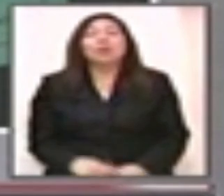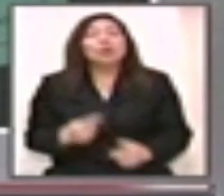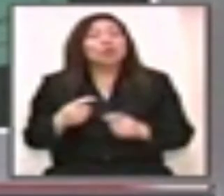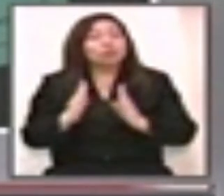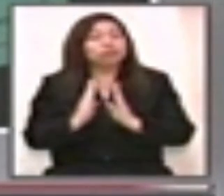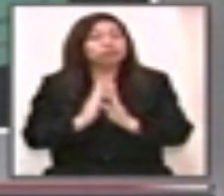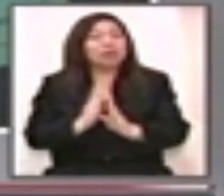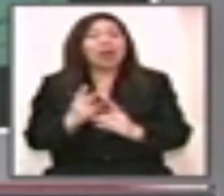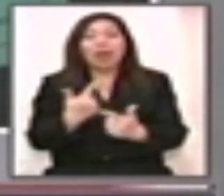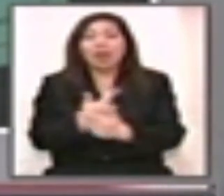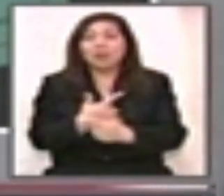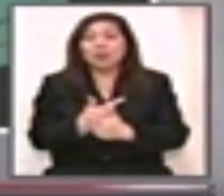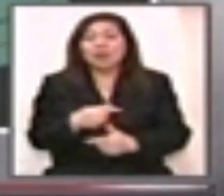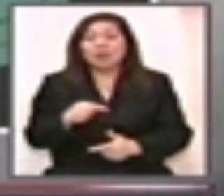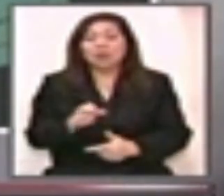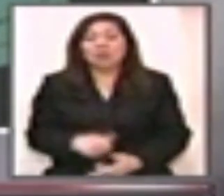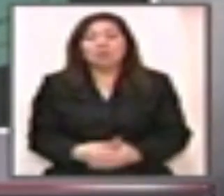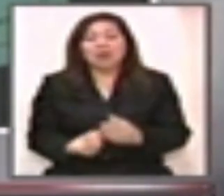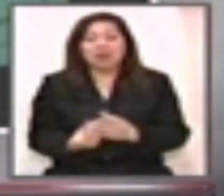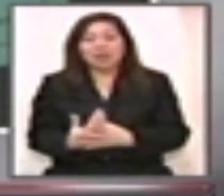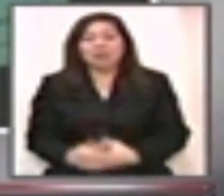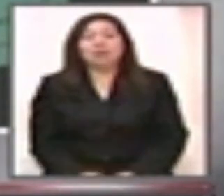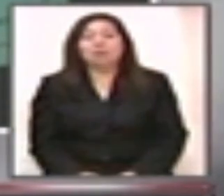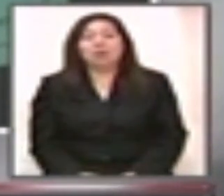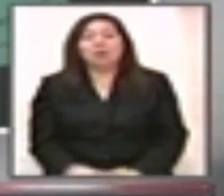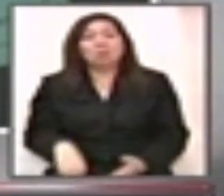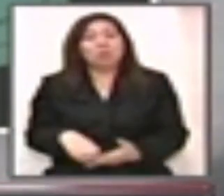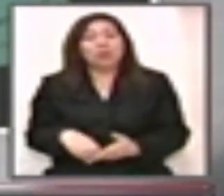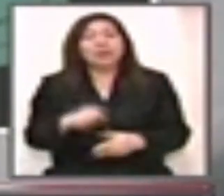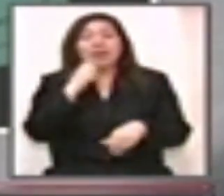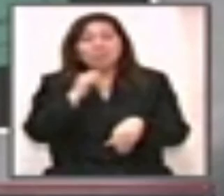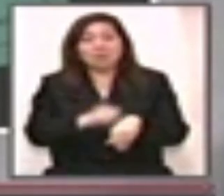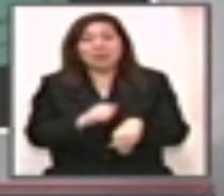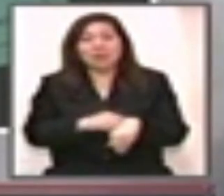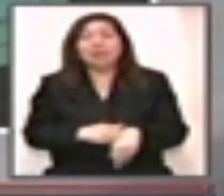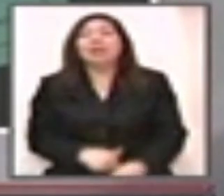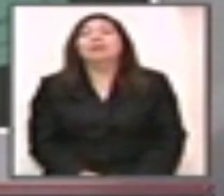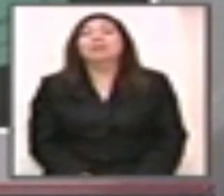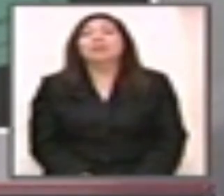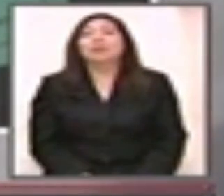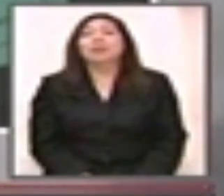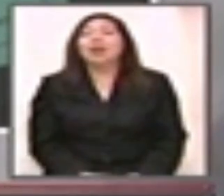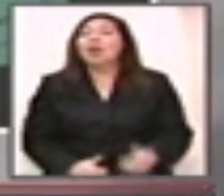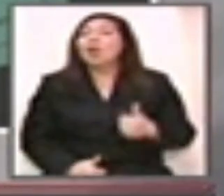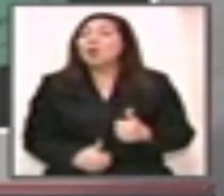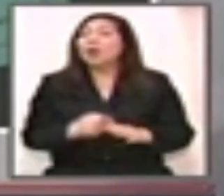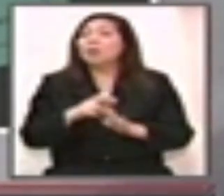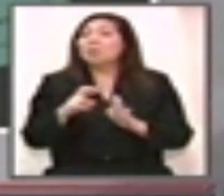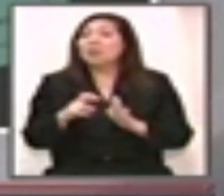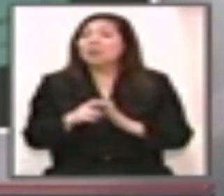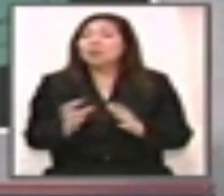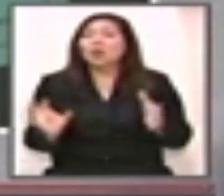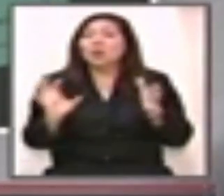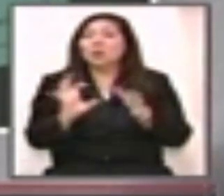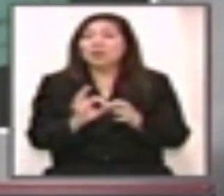en Ayacucho, en el pueblo de La Quinua, en Arequipa, el pueblo de Piedra de Ciballo, a los cuales estos proyectos se nos han